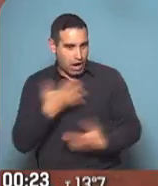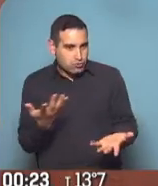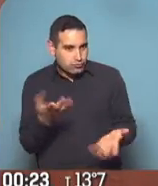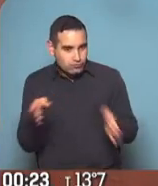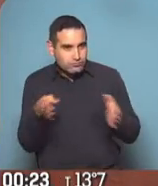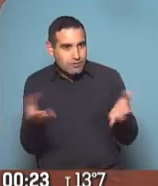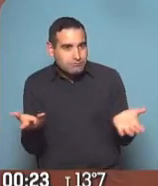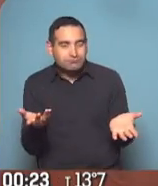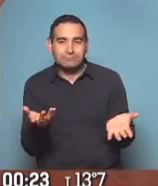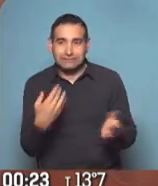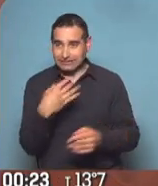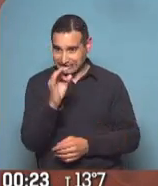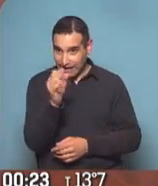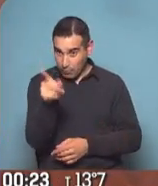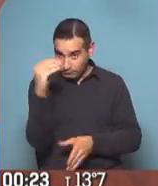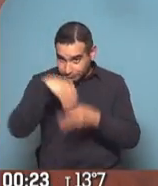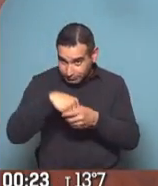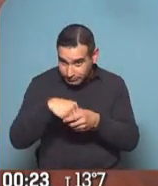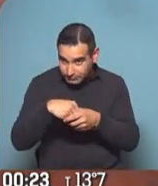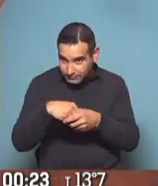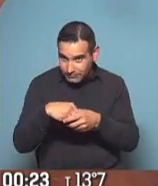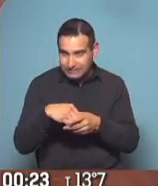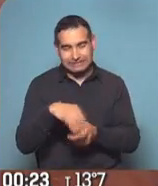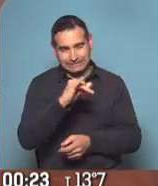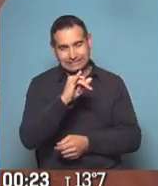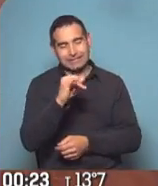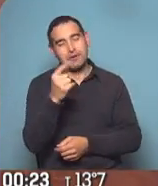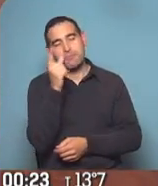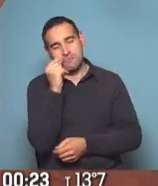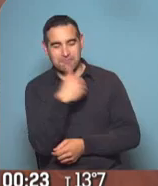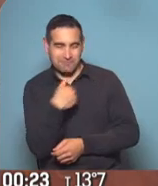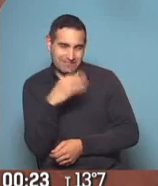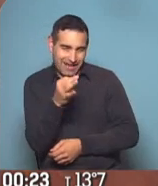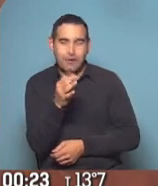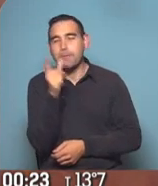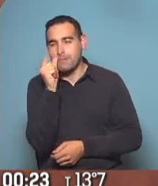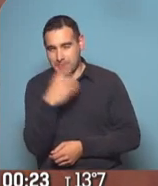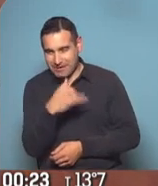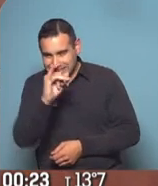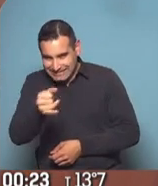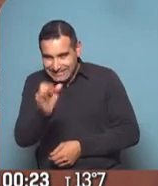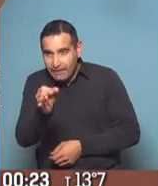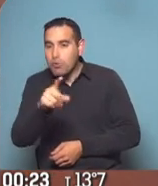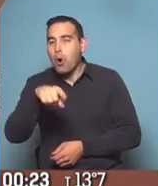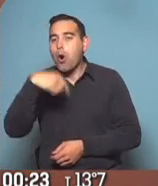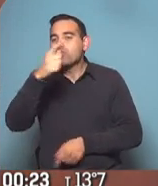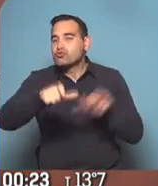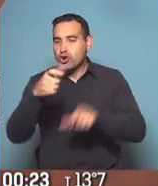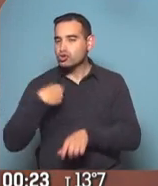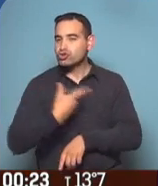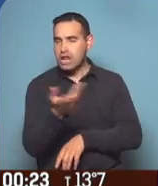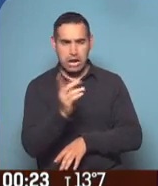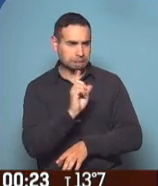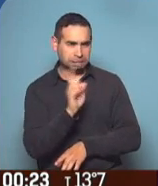sabían que usted había participado de ahí a mis padres en sus padres pero digo el resto en la sociedad no es